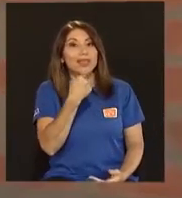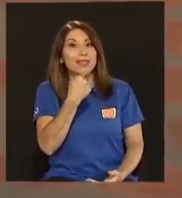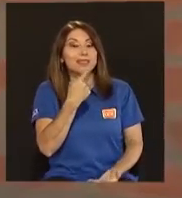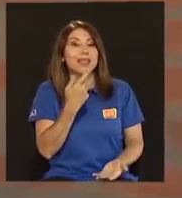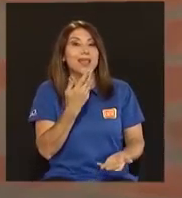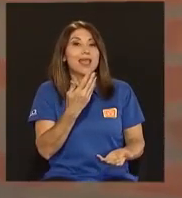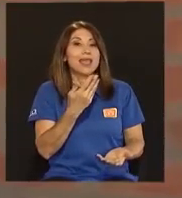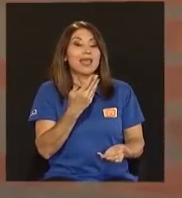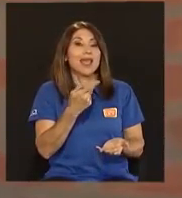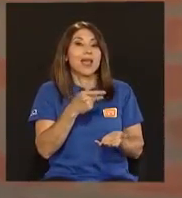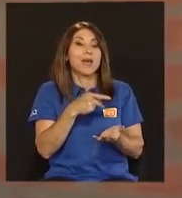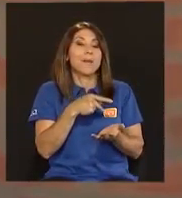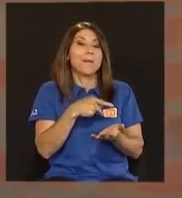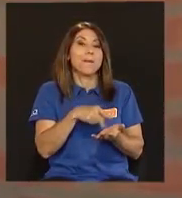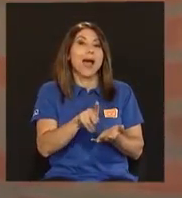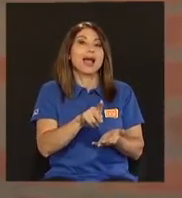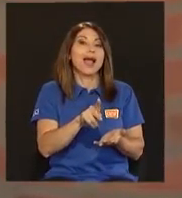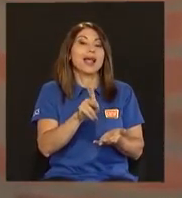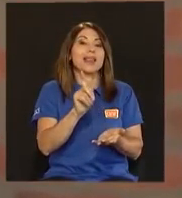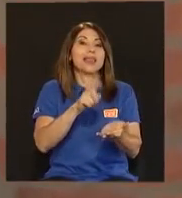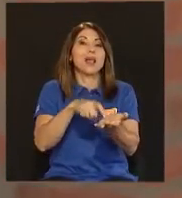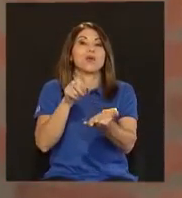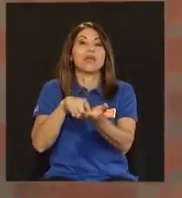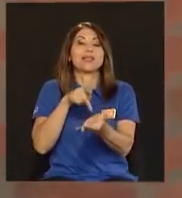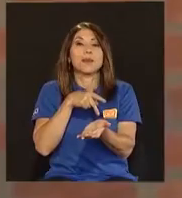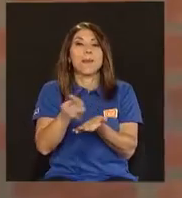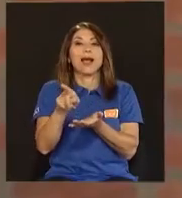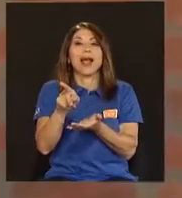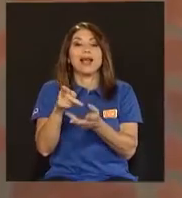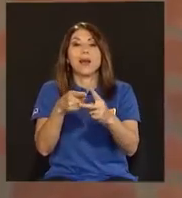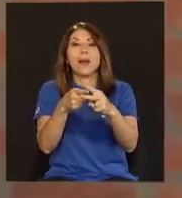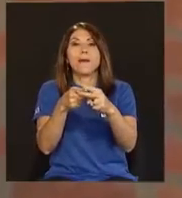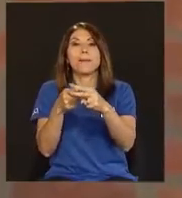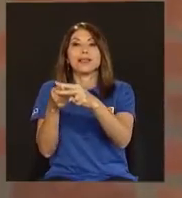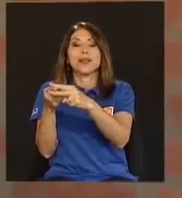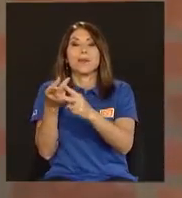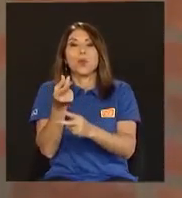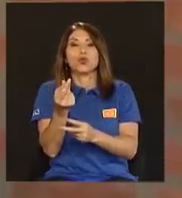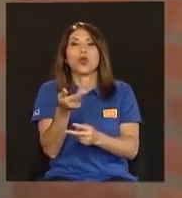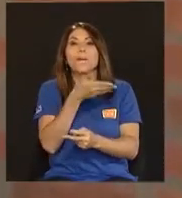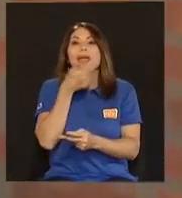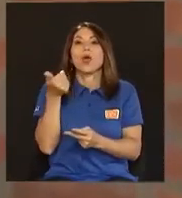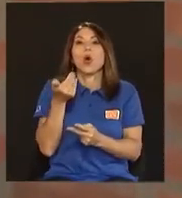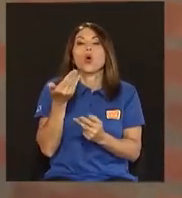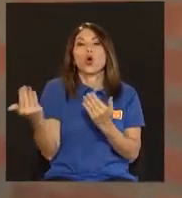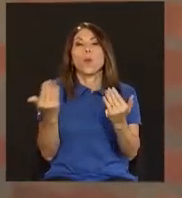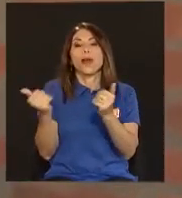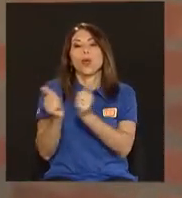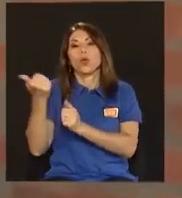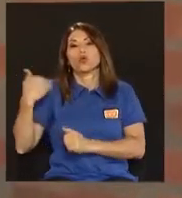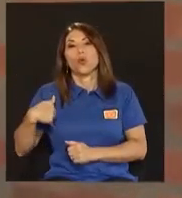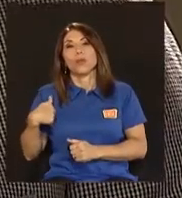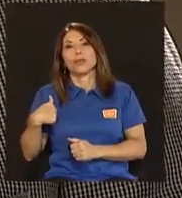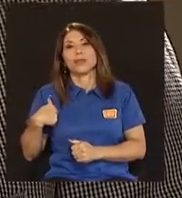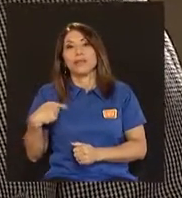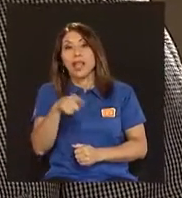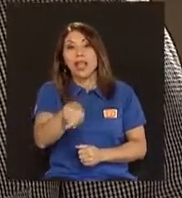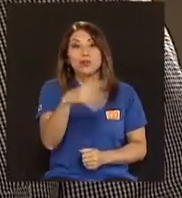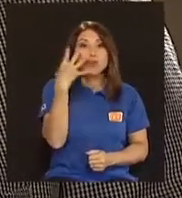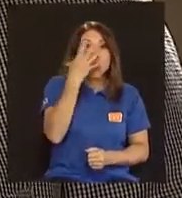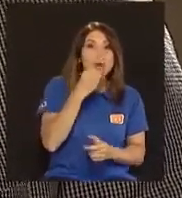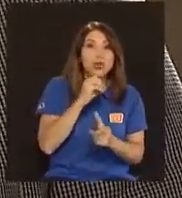hombres, pagan las deudas y los créditos mejor que los hombres. Si es un mito o no, no importa, pero suena muy bien. Suena